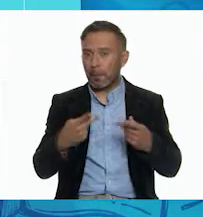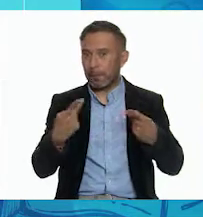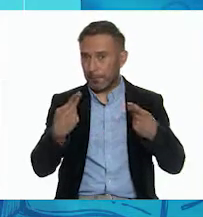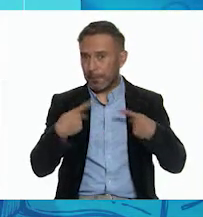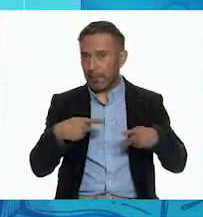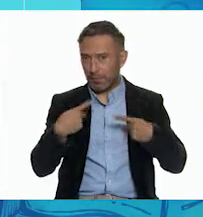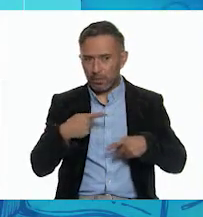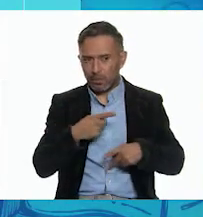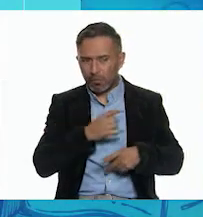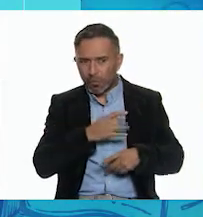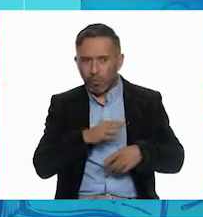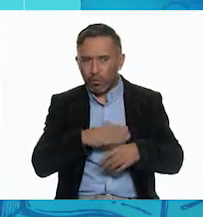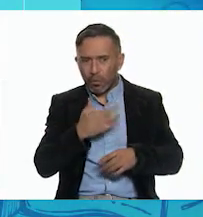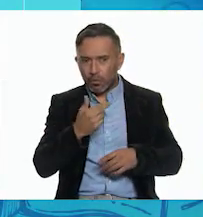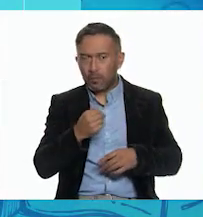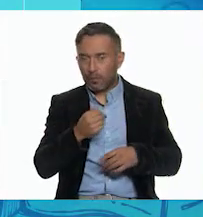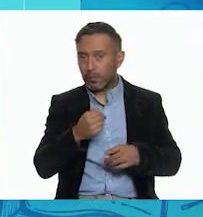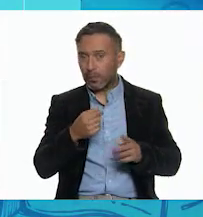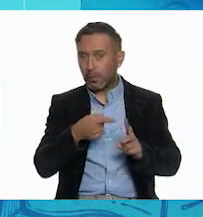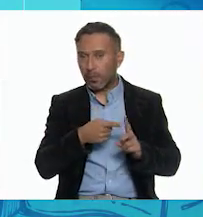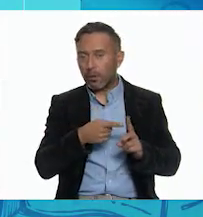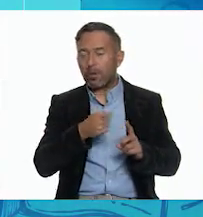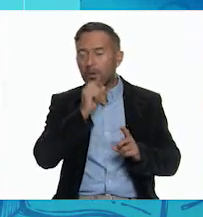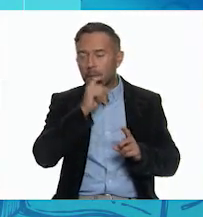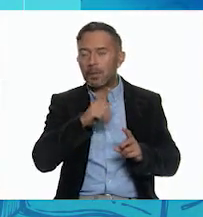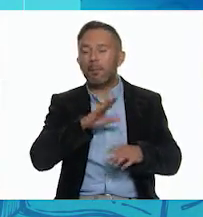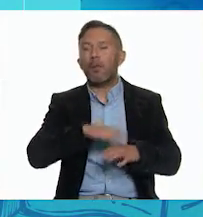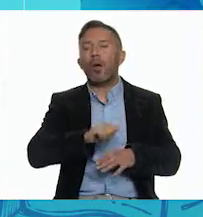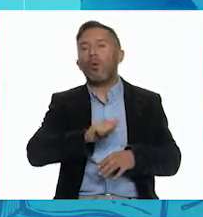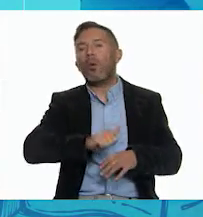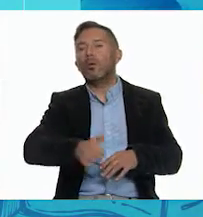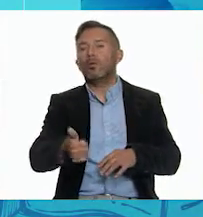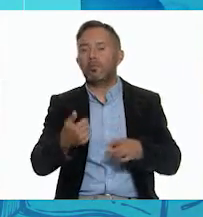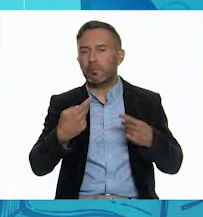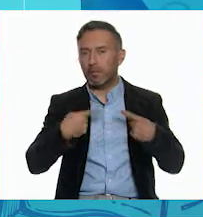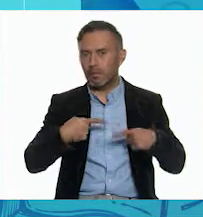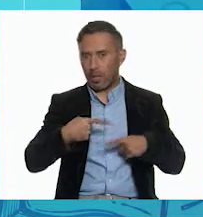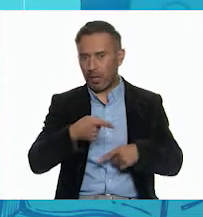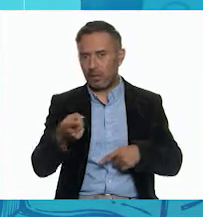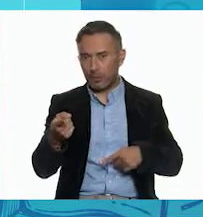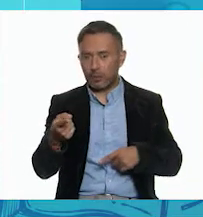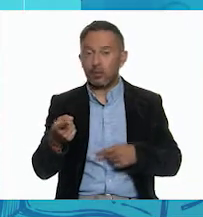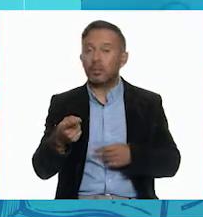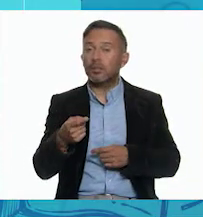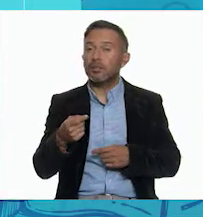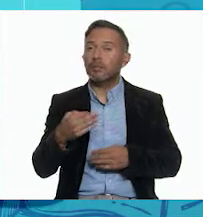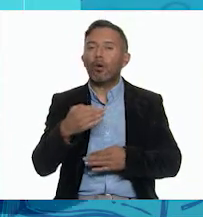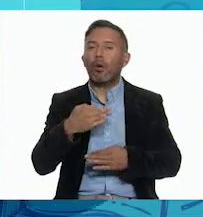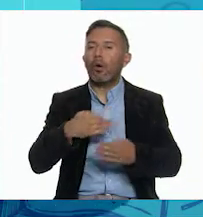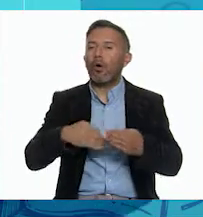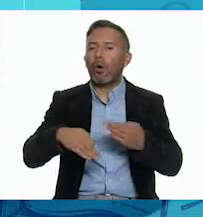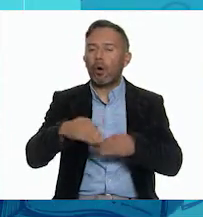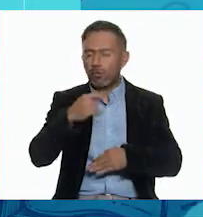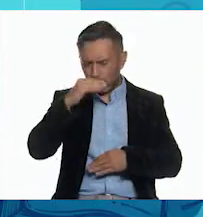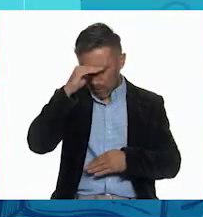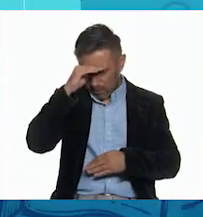personajes principales, sino también de los otros personajes. Todos deben tener un motivo para hacer lo que hacen.